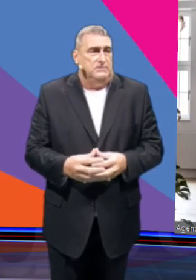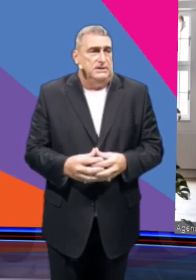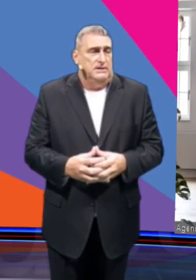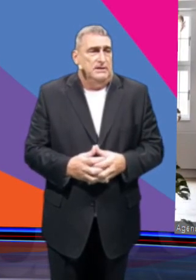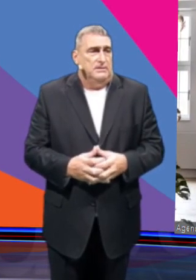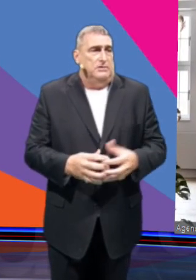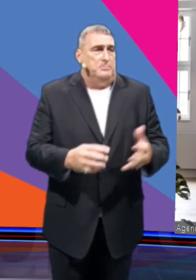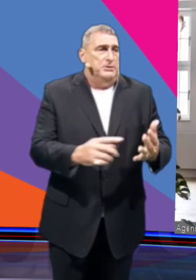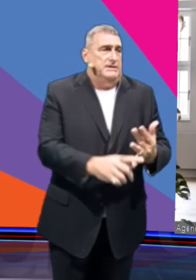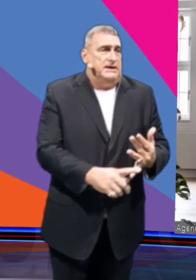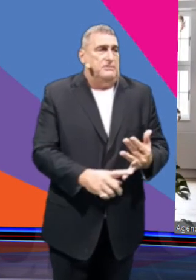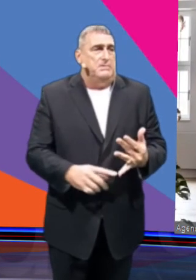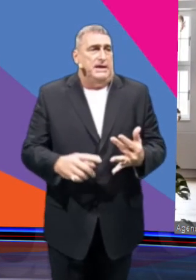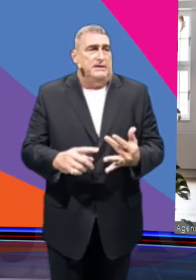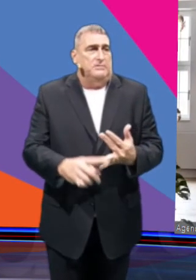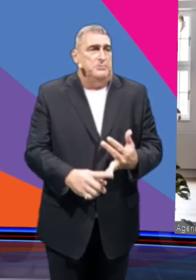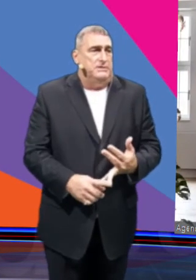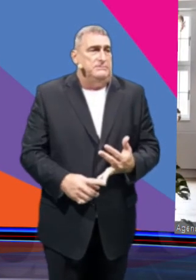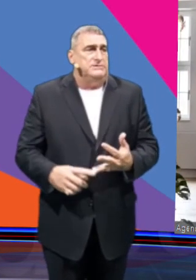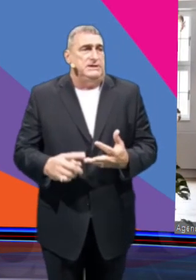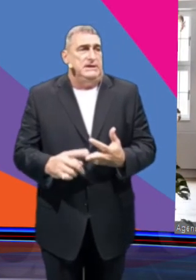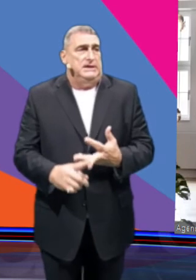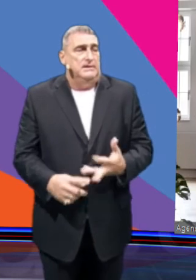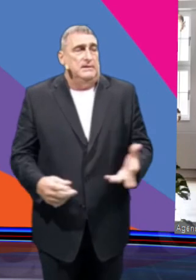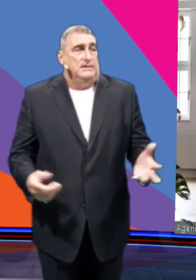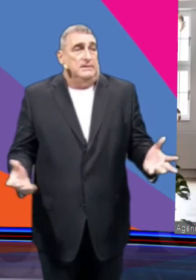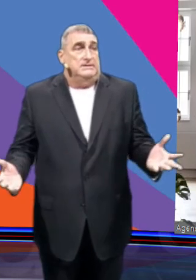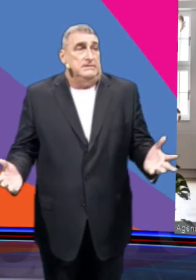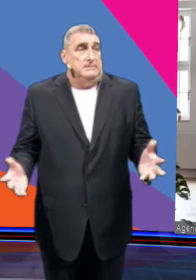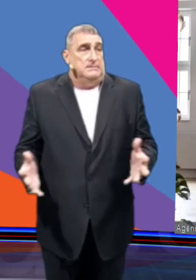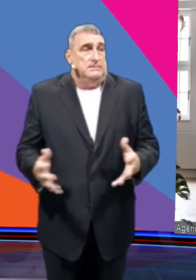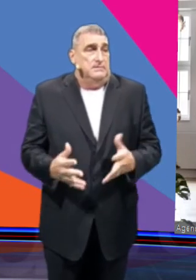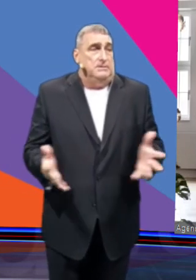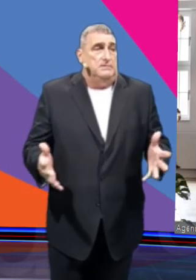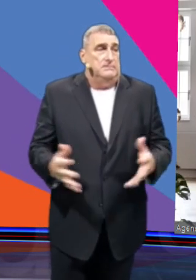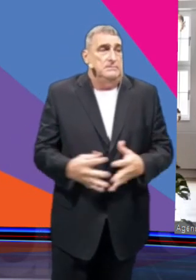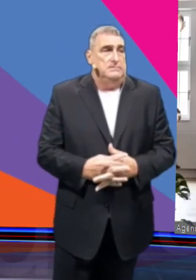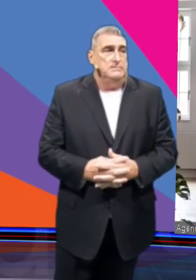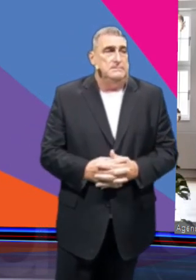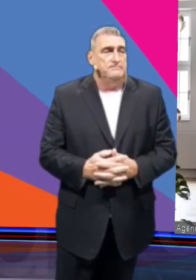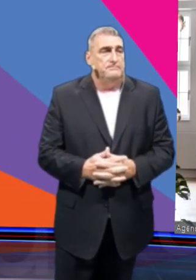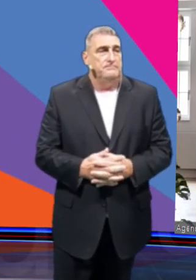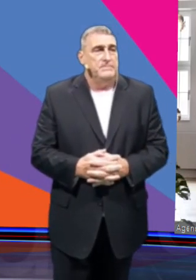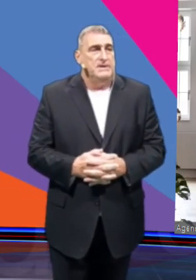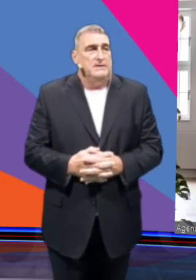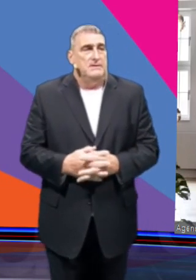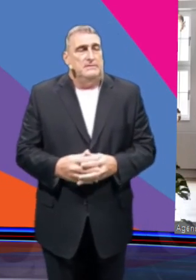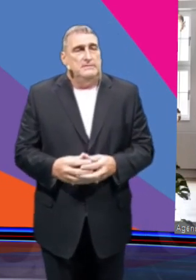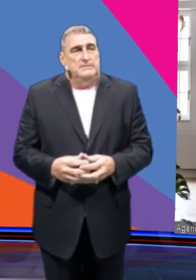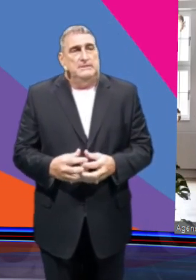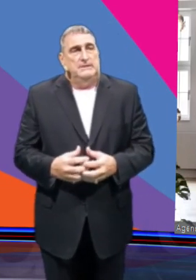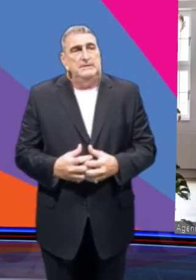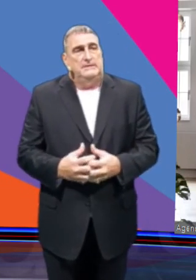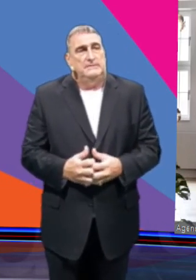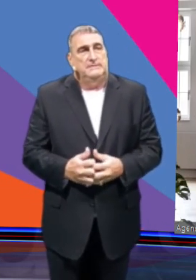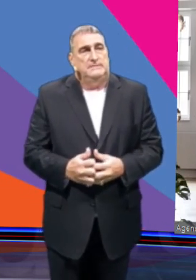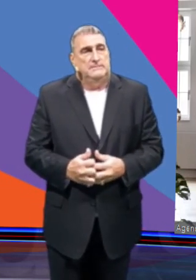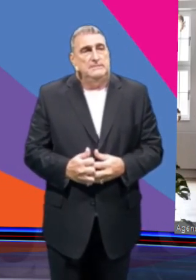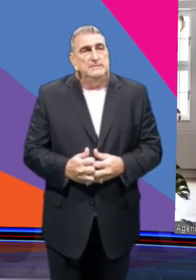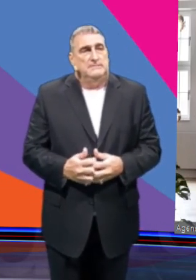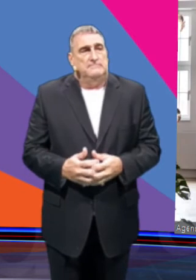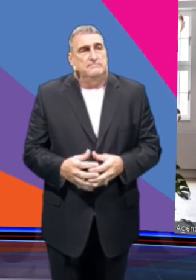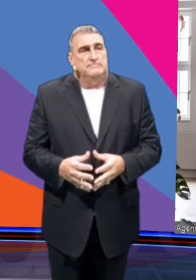que lo que no están puede entrar a un haciendo, bar, no puede ir a un cine. Es por decir, eso, y lo que bueno. están haciendo es meter las restricciones para obligarlos